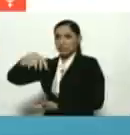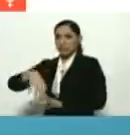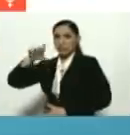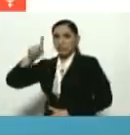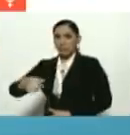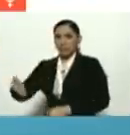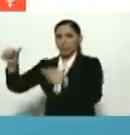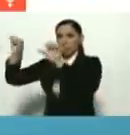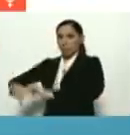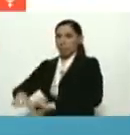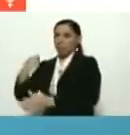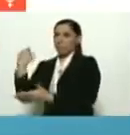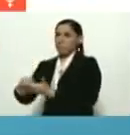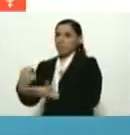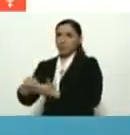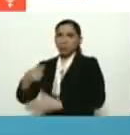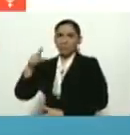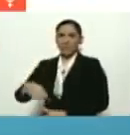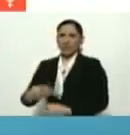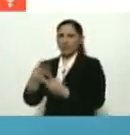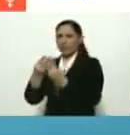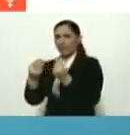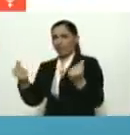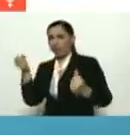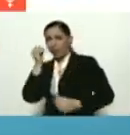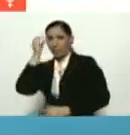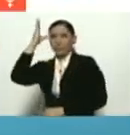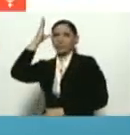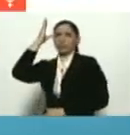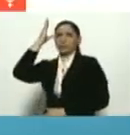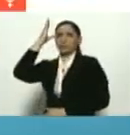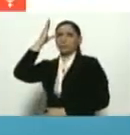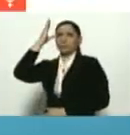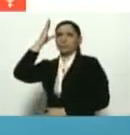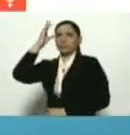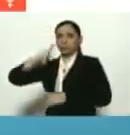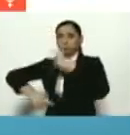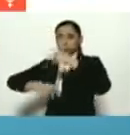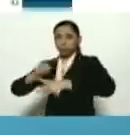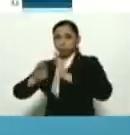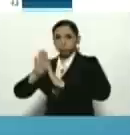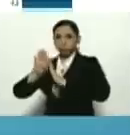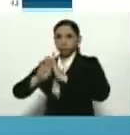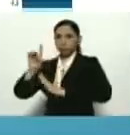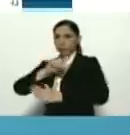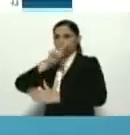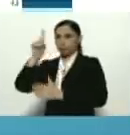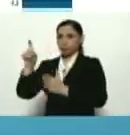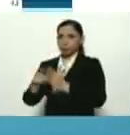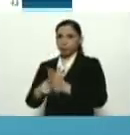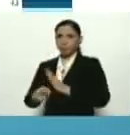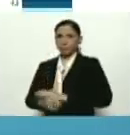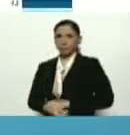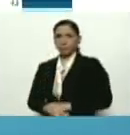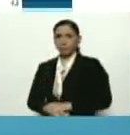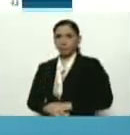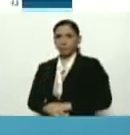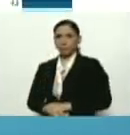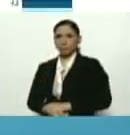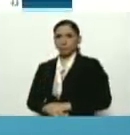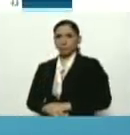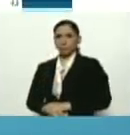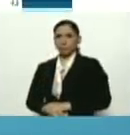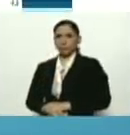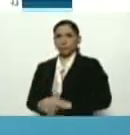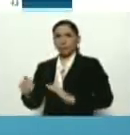caída de la inversión y el deterioro de las capacidades productivas en general. El PIB caerá